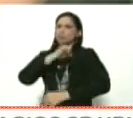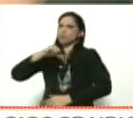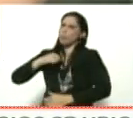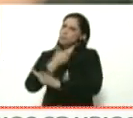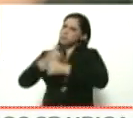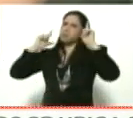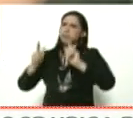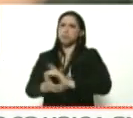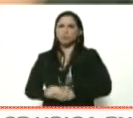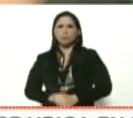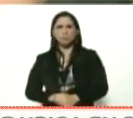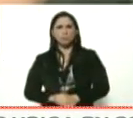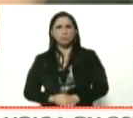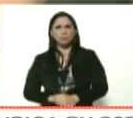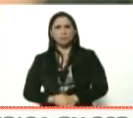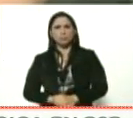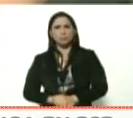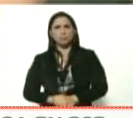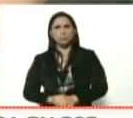libres.